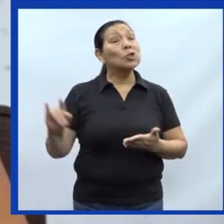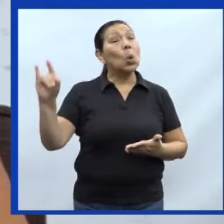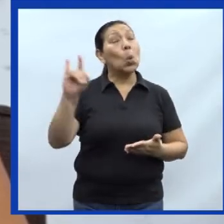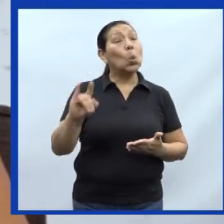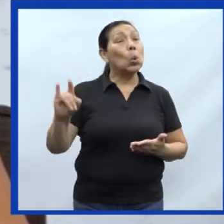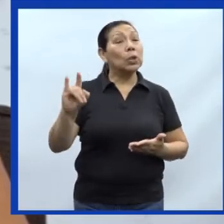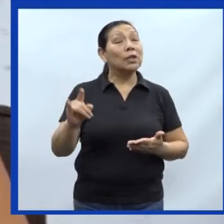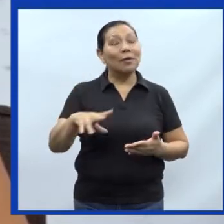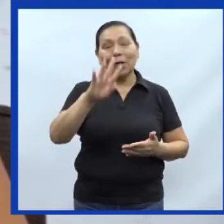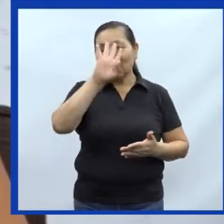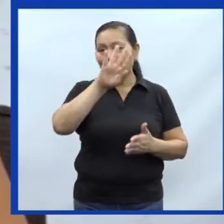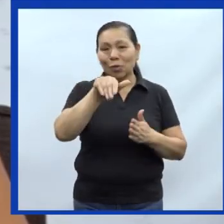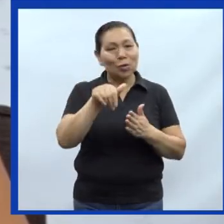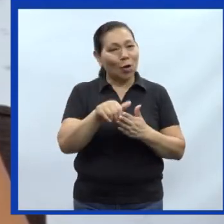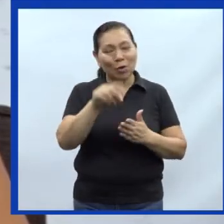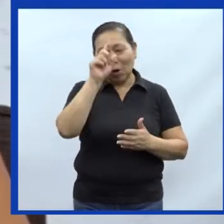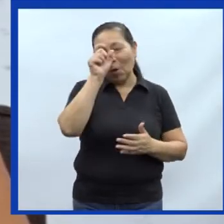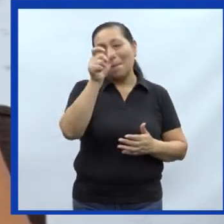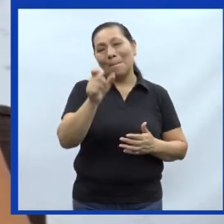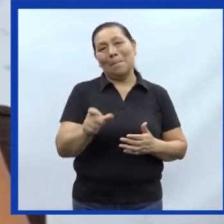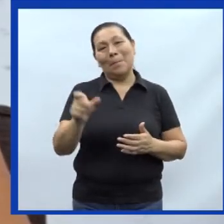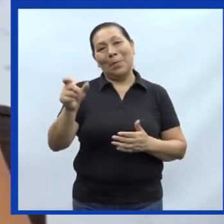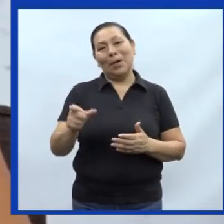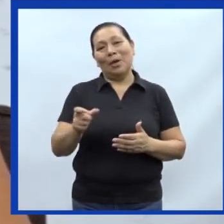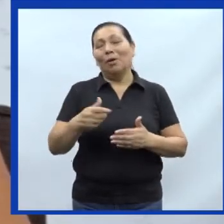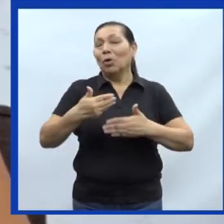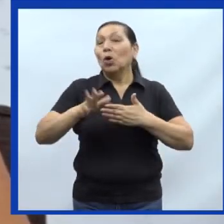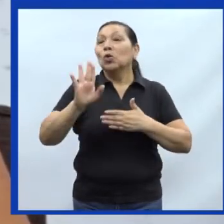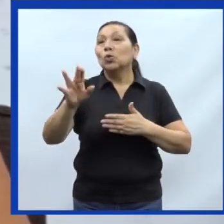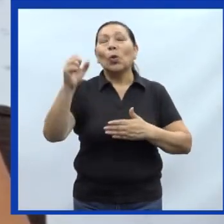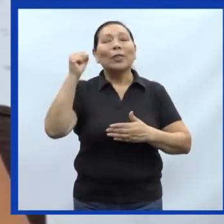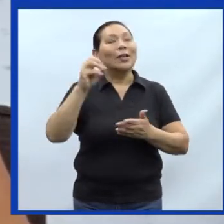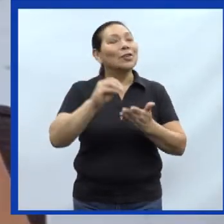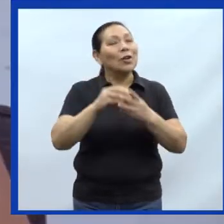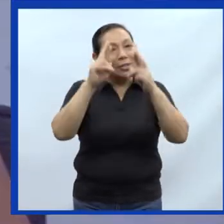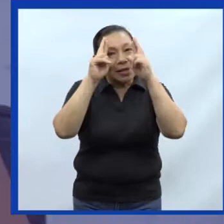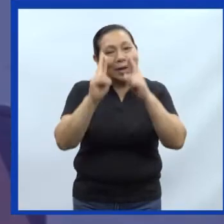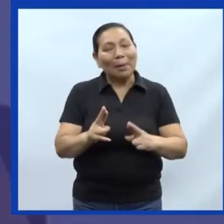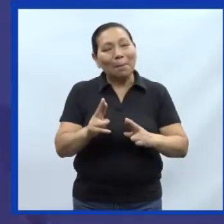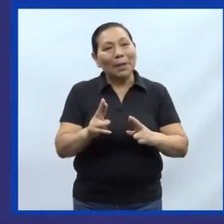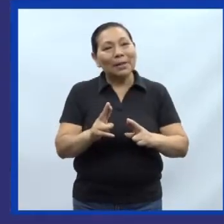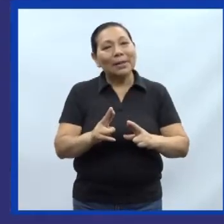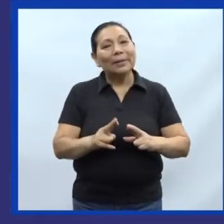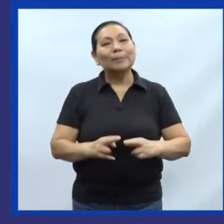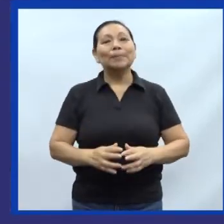utilizado por los peruanos cuando consideran que se vulnera algún derecho fundamental.